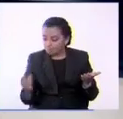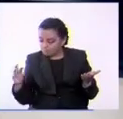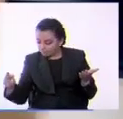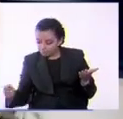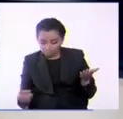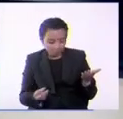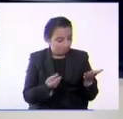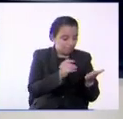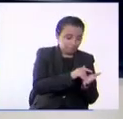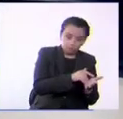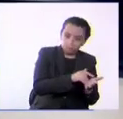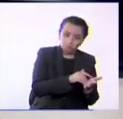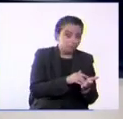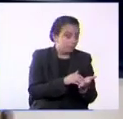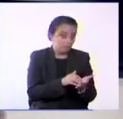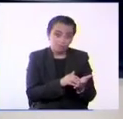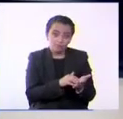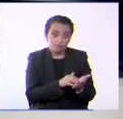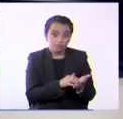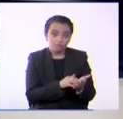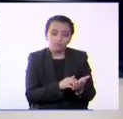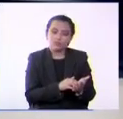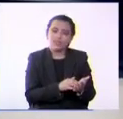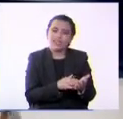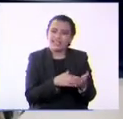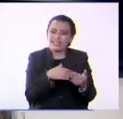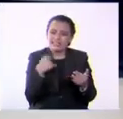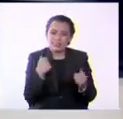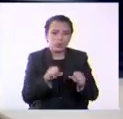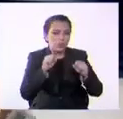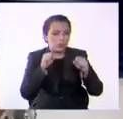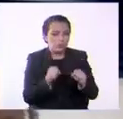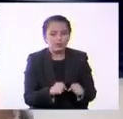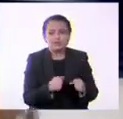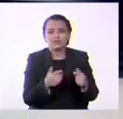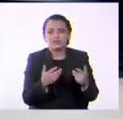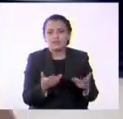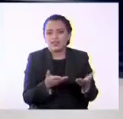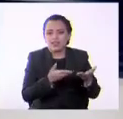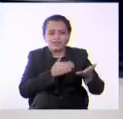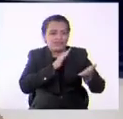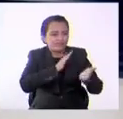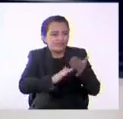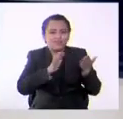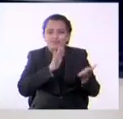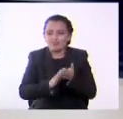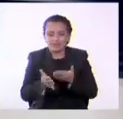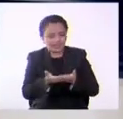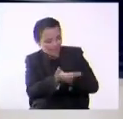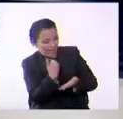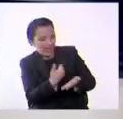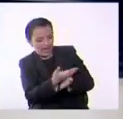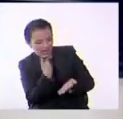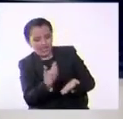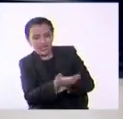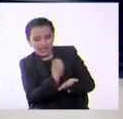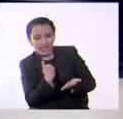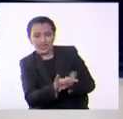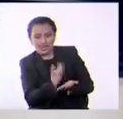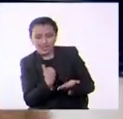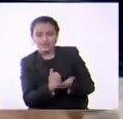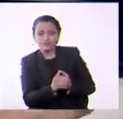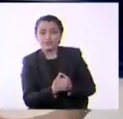regeneración es muy lento y no da abasto al aumento de la demanda general de la